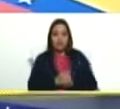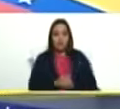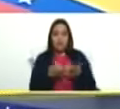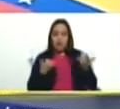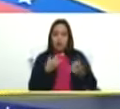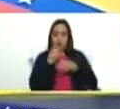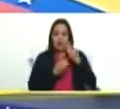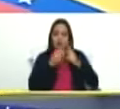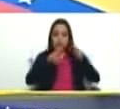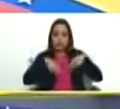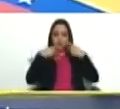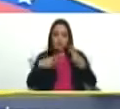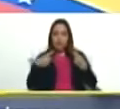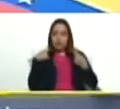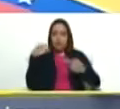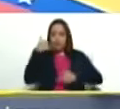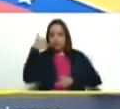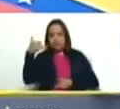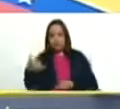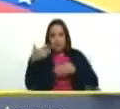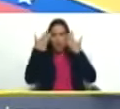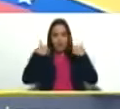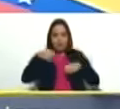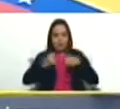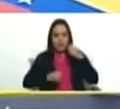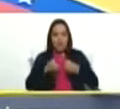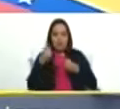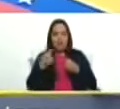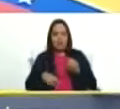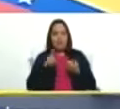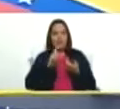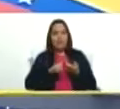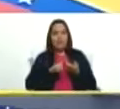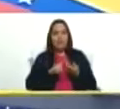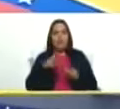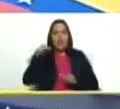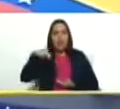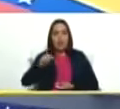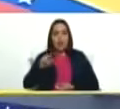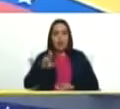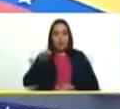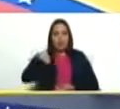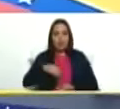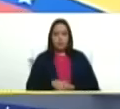entrarle. Y llamé a la almiranta, llamé a Nahum, llamé al ministro